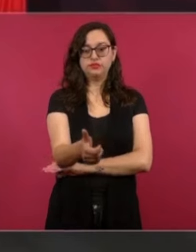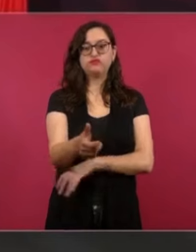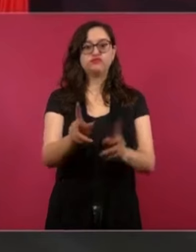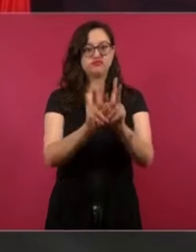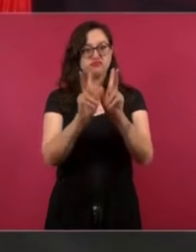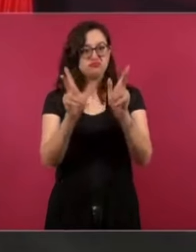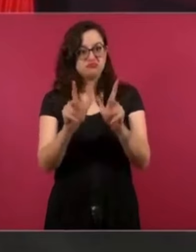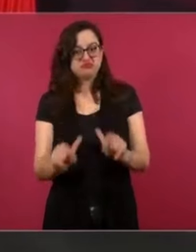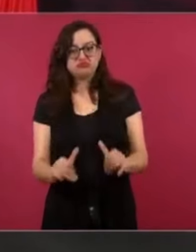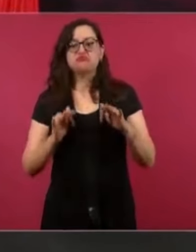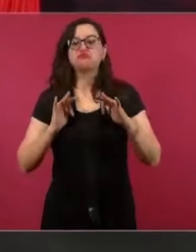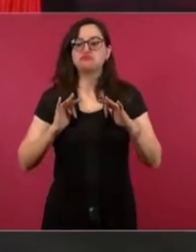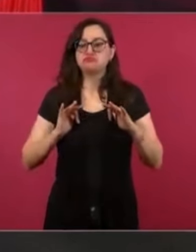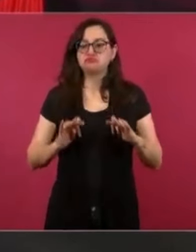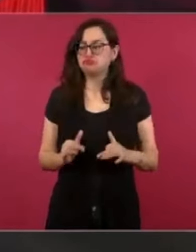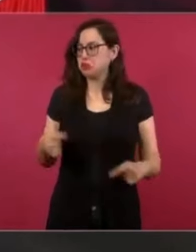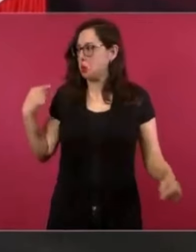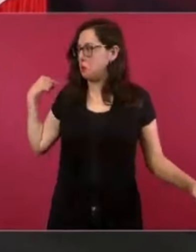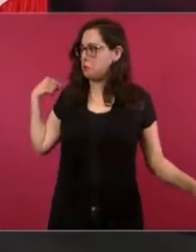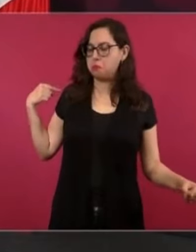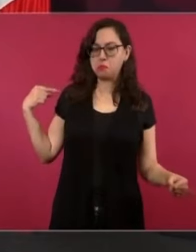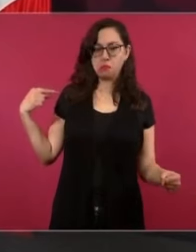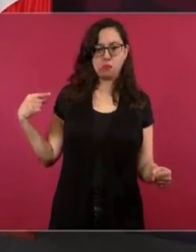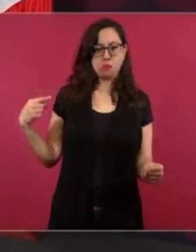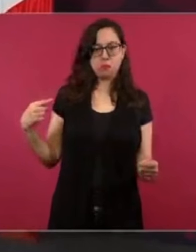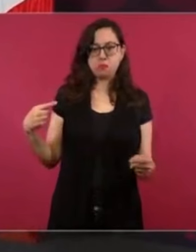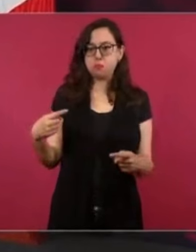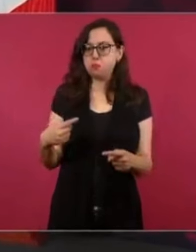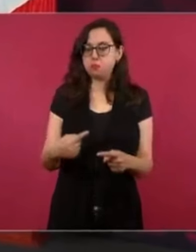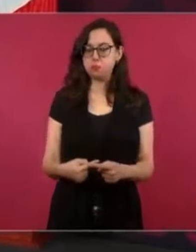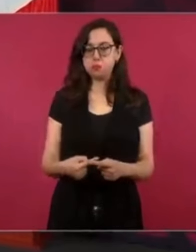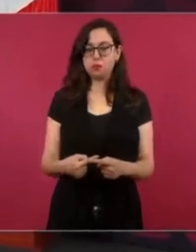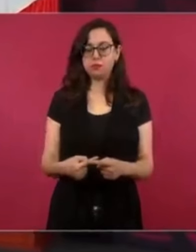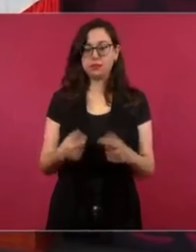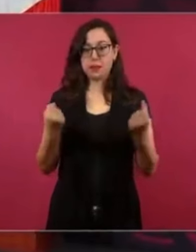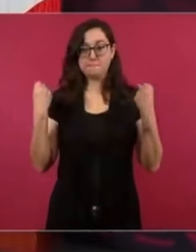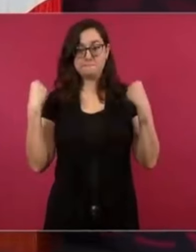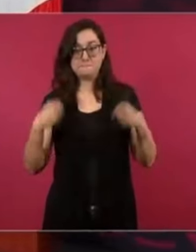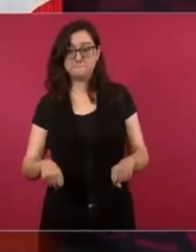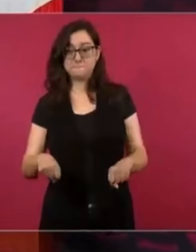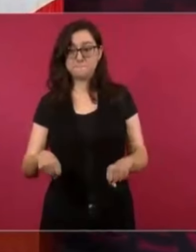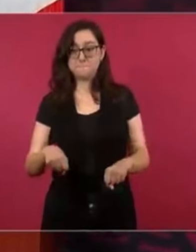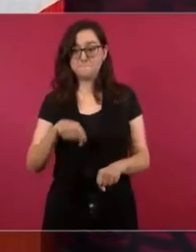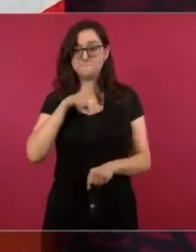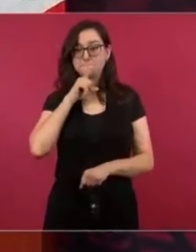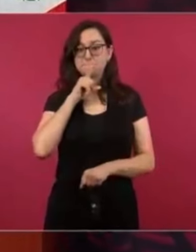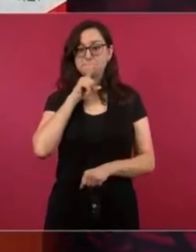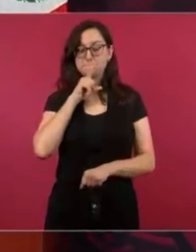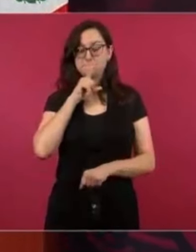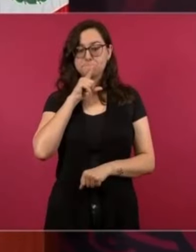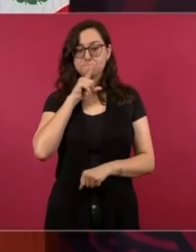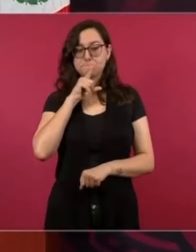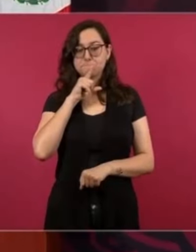paz, con tranquilidad, pero al mismo tiempo sin autoritarismo.